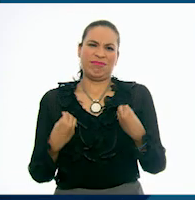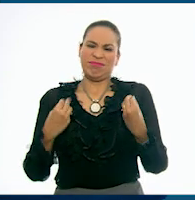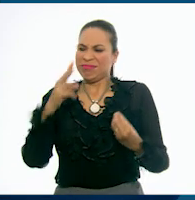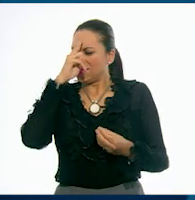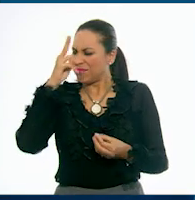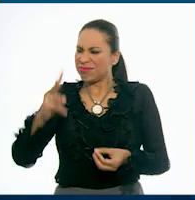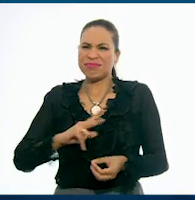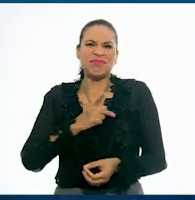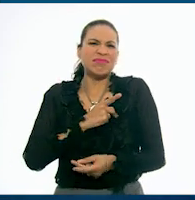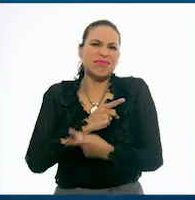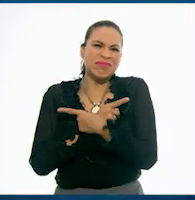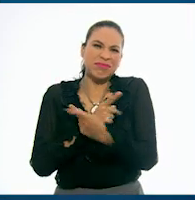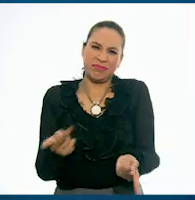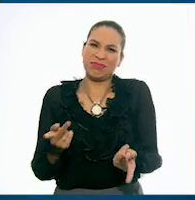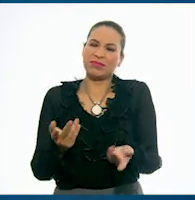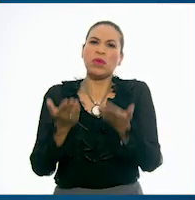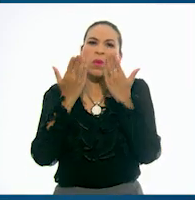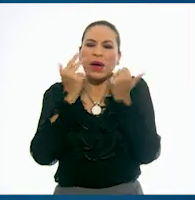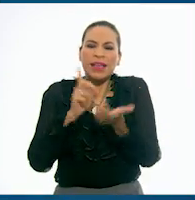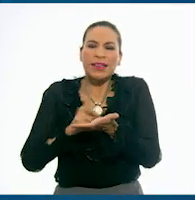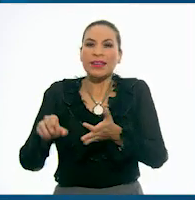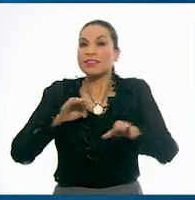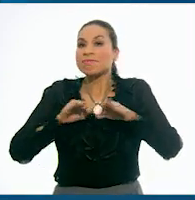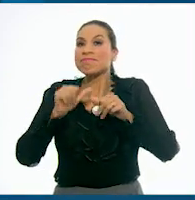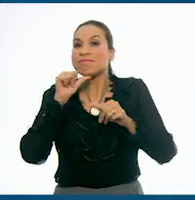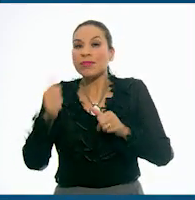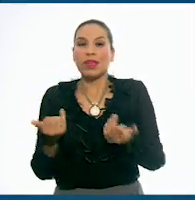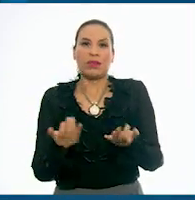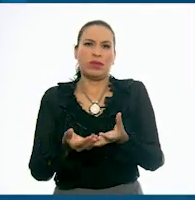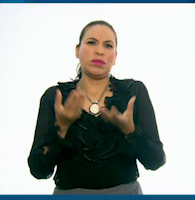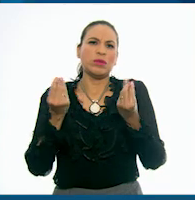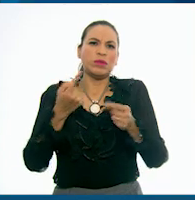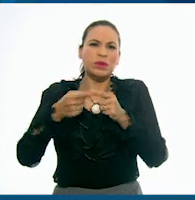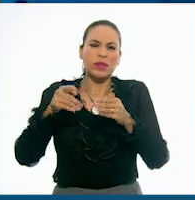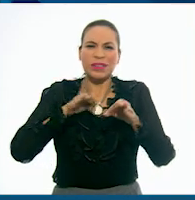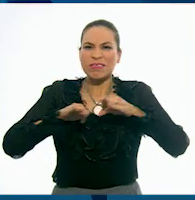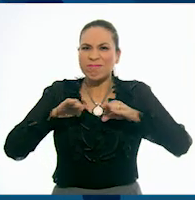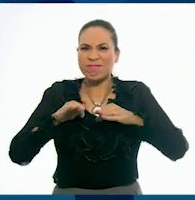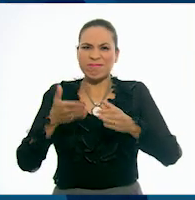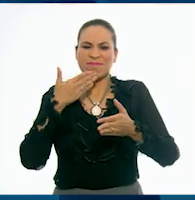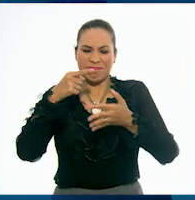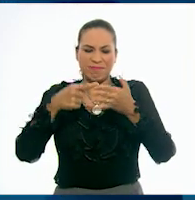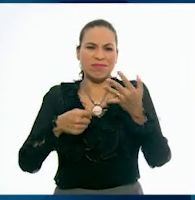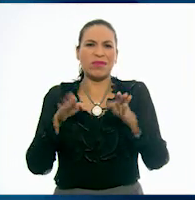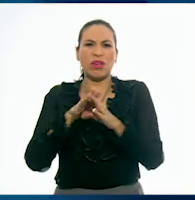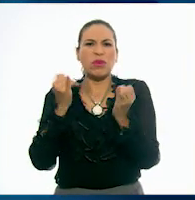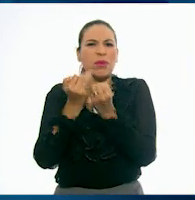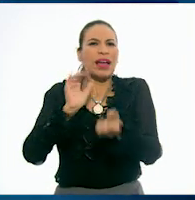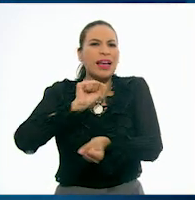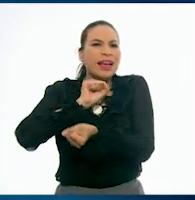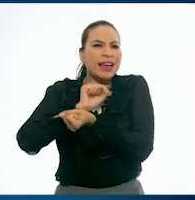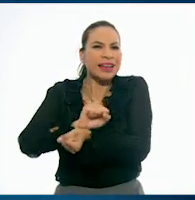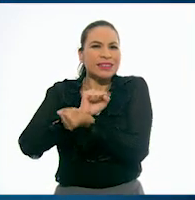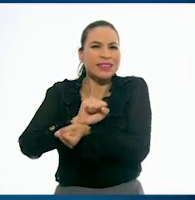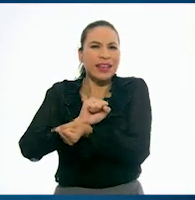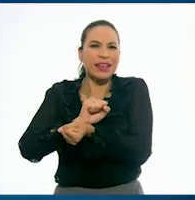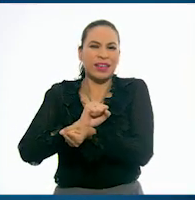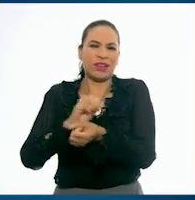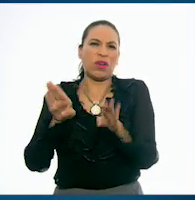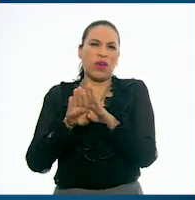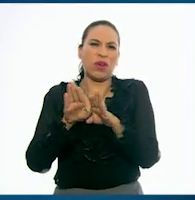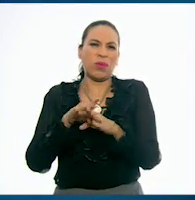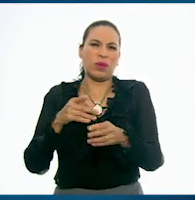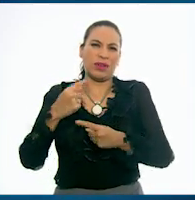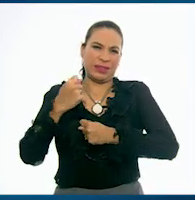de miseria, sin derechos laborales y con modelos de trabajo muy parecidos a la esclavitud, como en el caso de